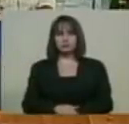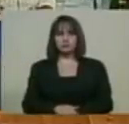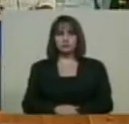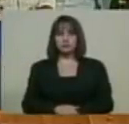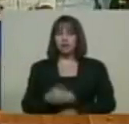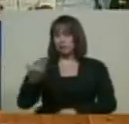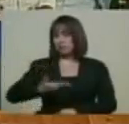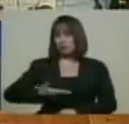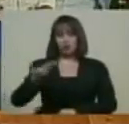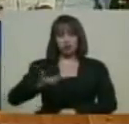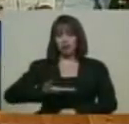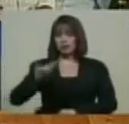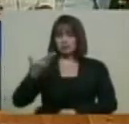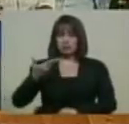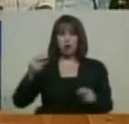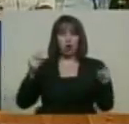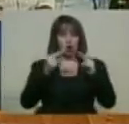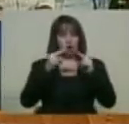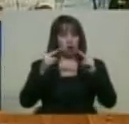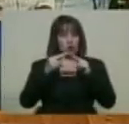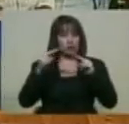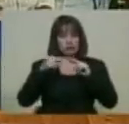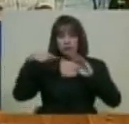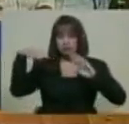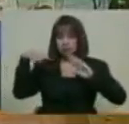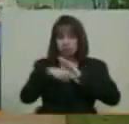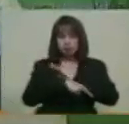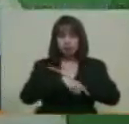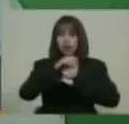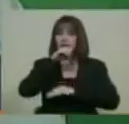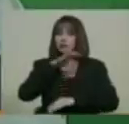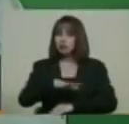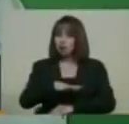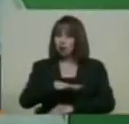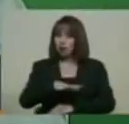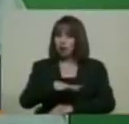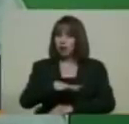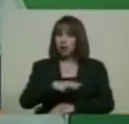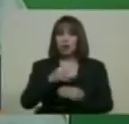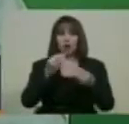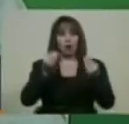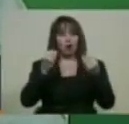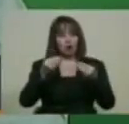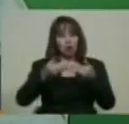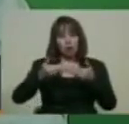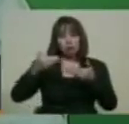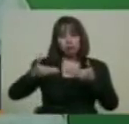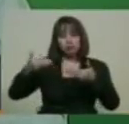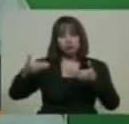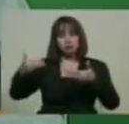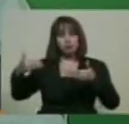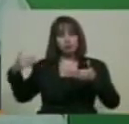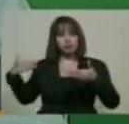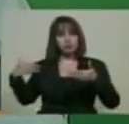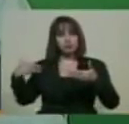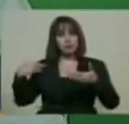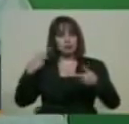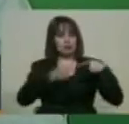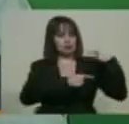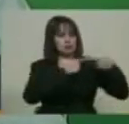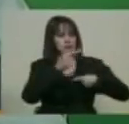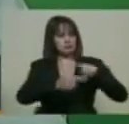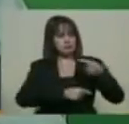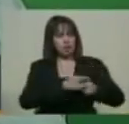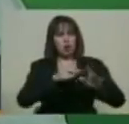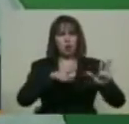si es importante conocer, reconocer las lecciones de la historia de estas décadas del